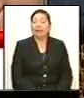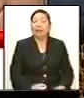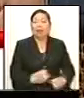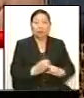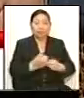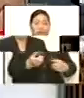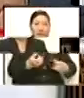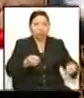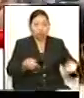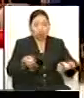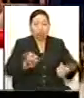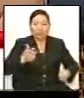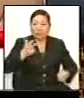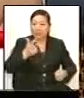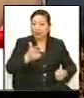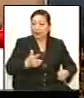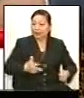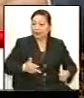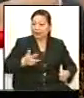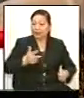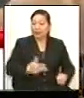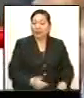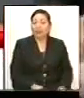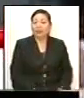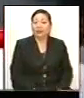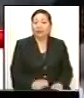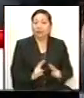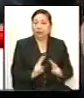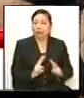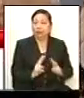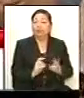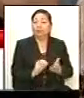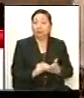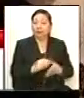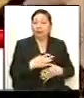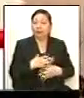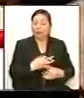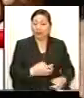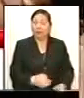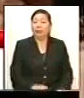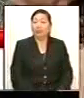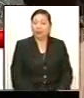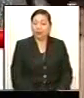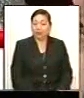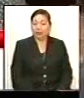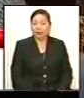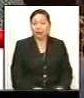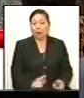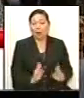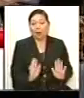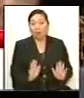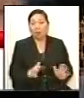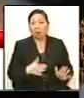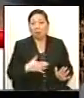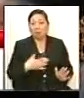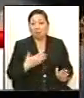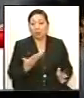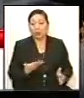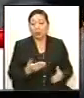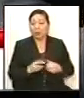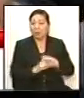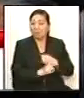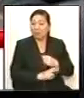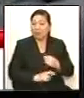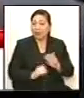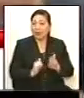camiones y trenes, que eso es una visión bien interesante, ¿no? y ojalá, eso se da mucho en muchos países,